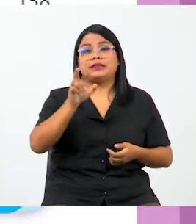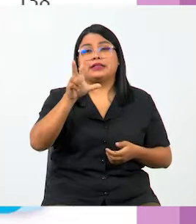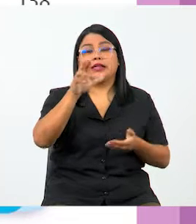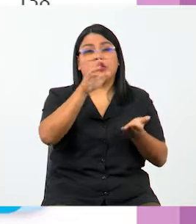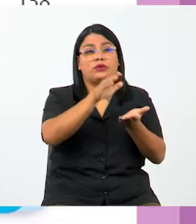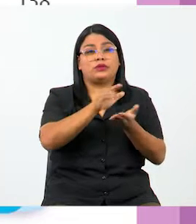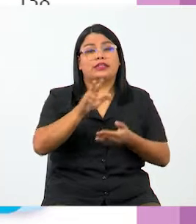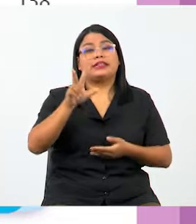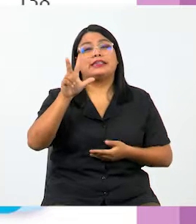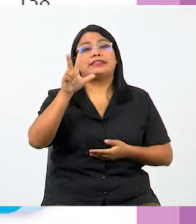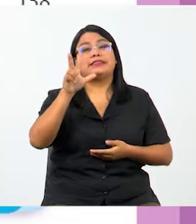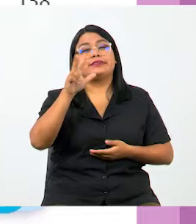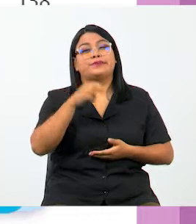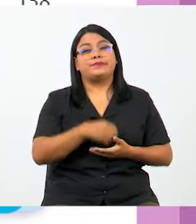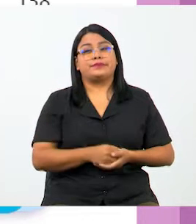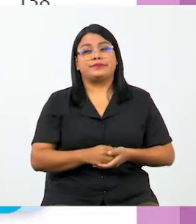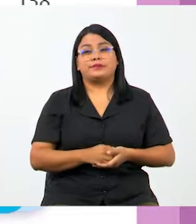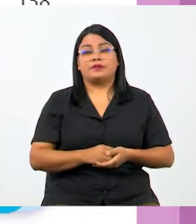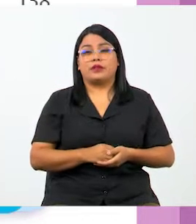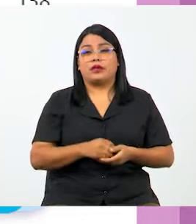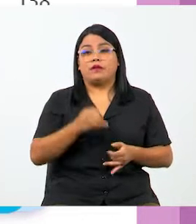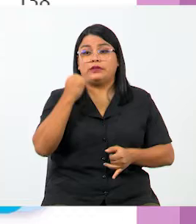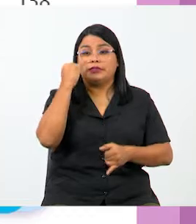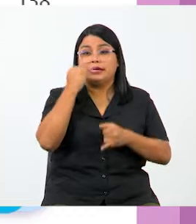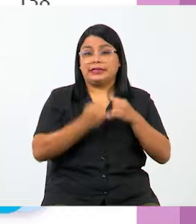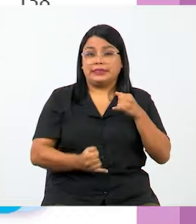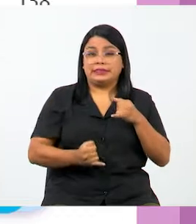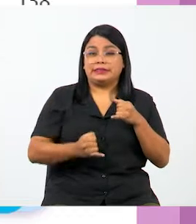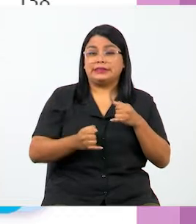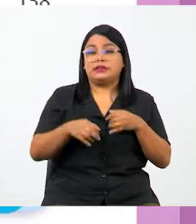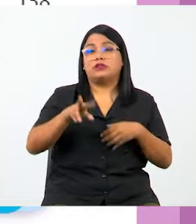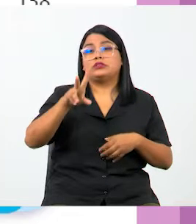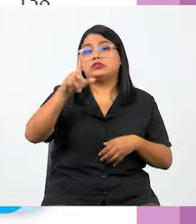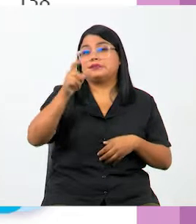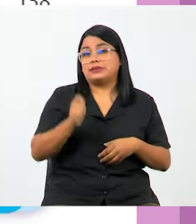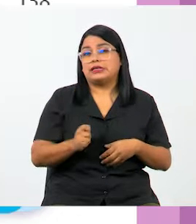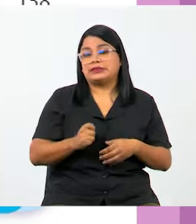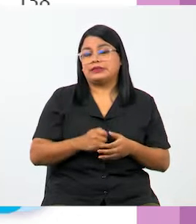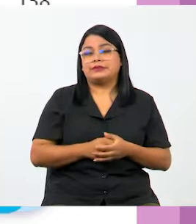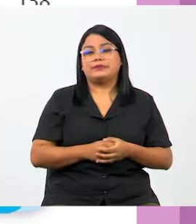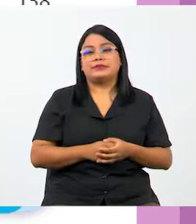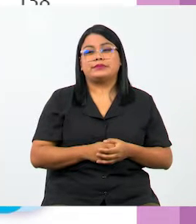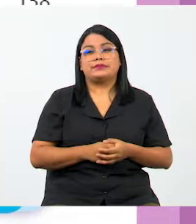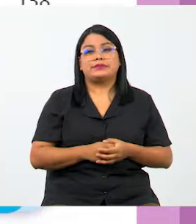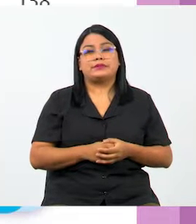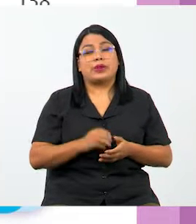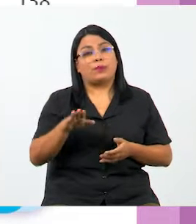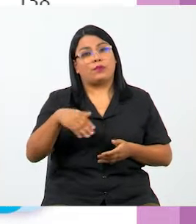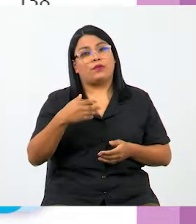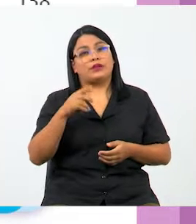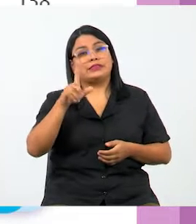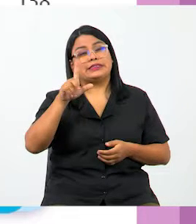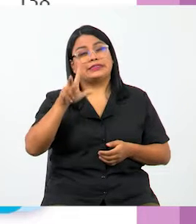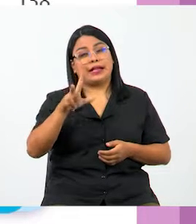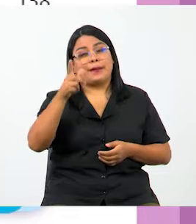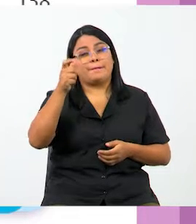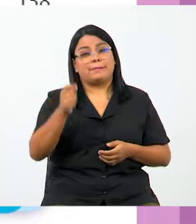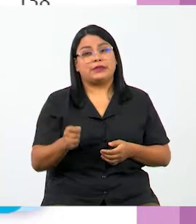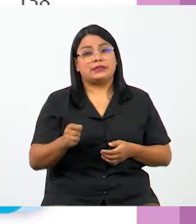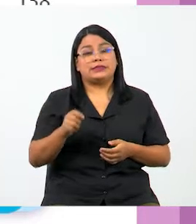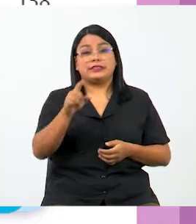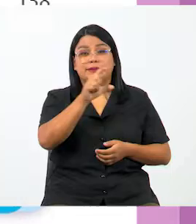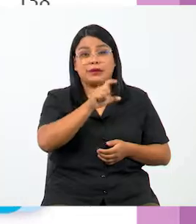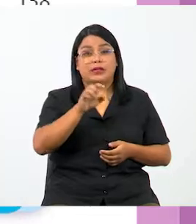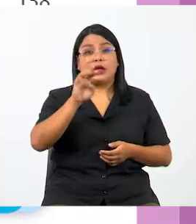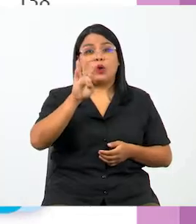que es donde finaliza el primer trimestre. El segundo trimestre comienza con la semana 4 de la unidad 3